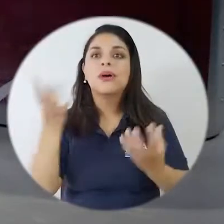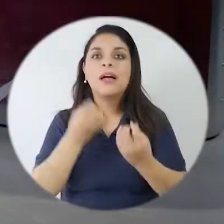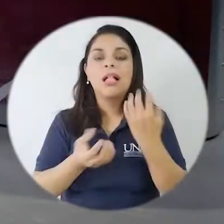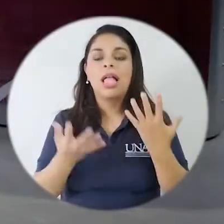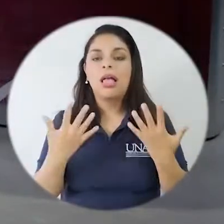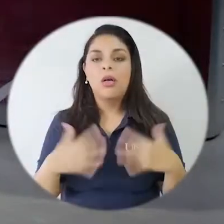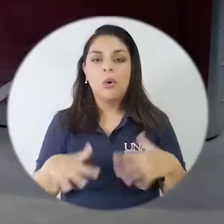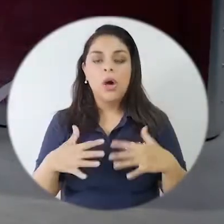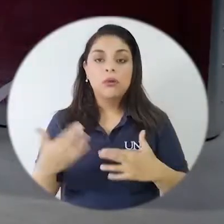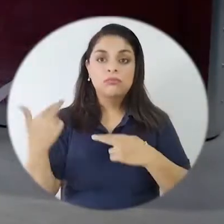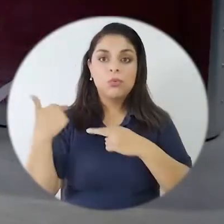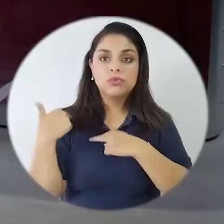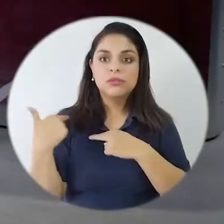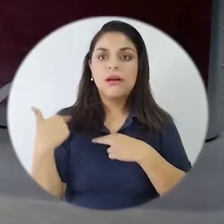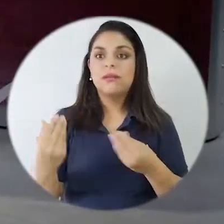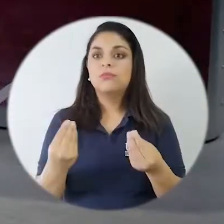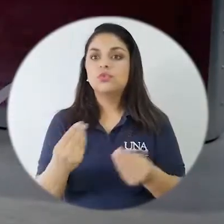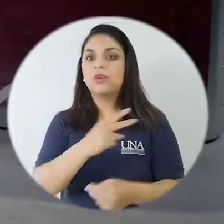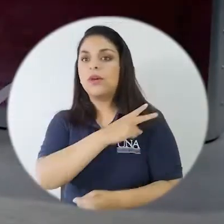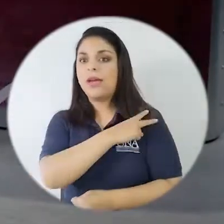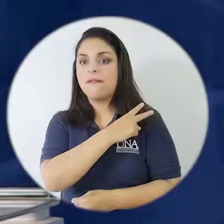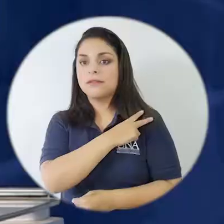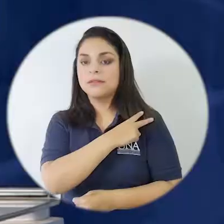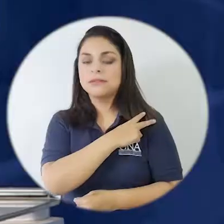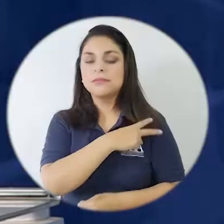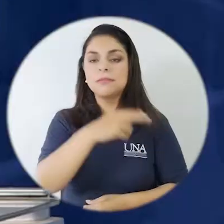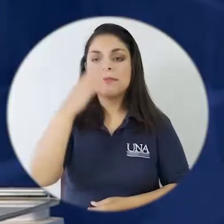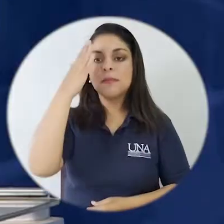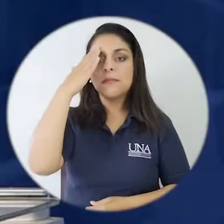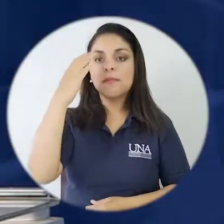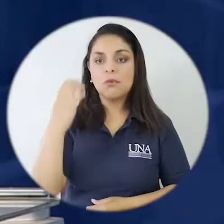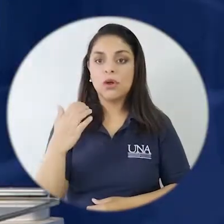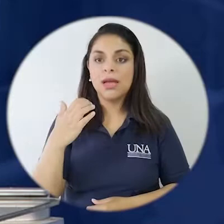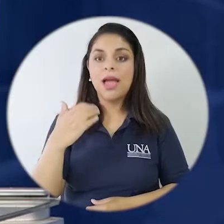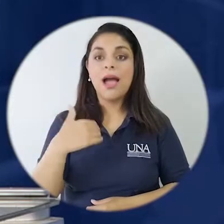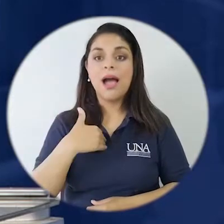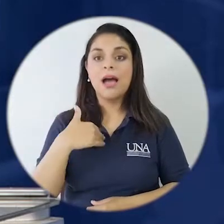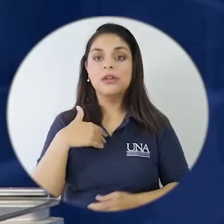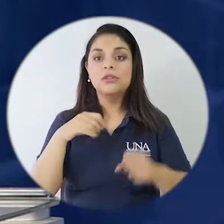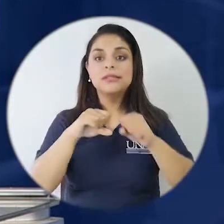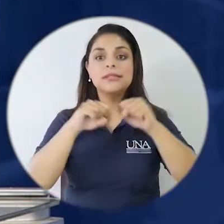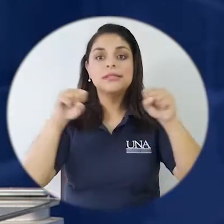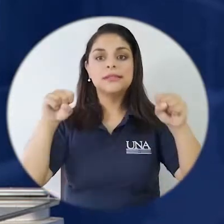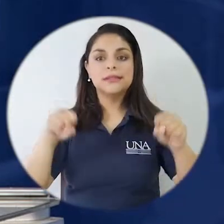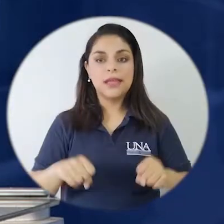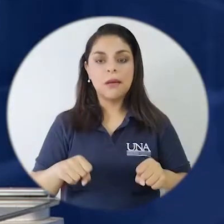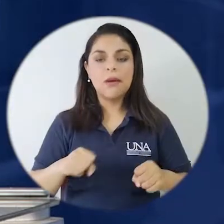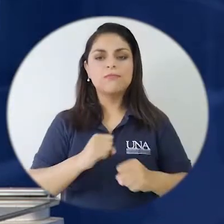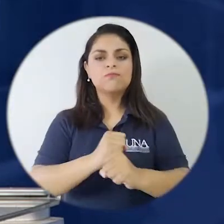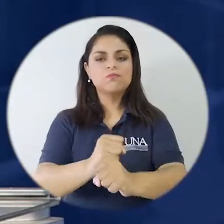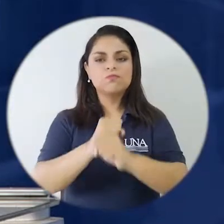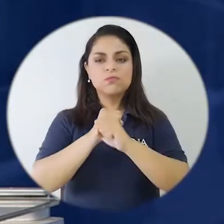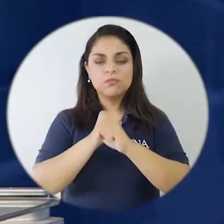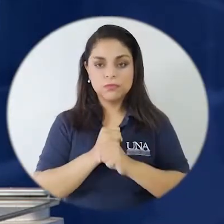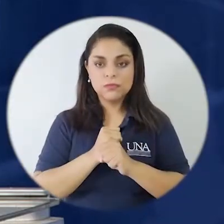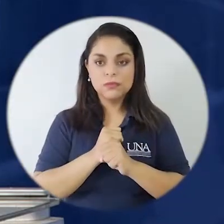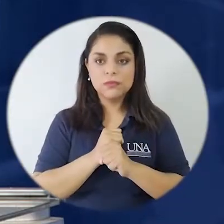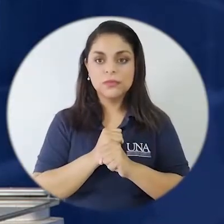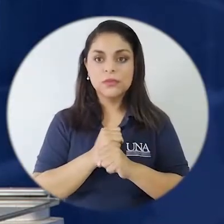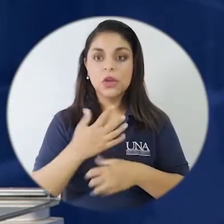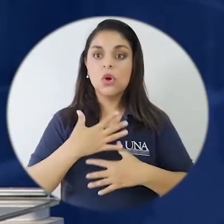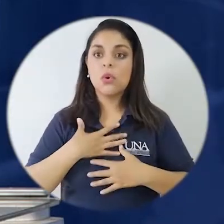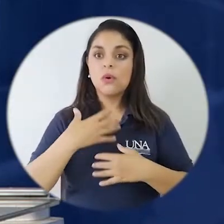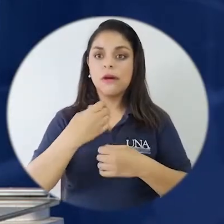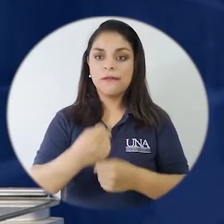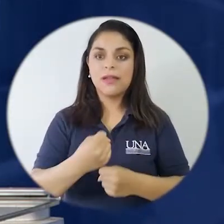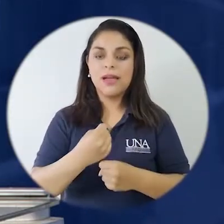cual implica una gran responsabilidad para la jefatura, ¿verdad? Porque no solo hay que tener un sistema que